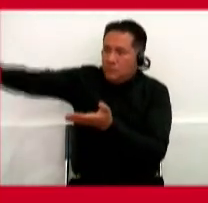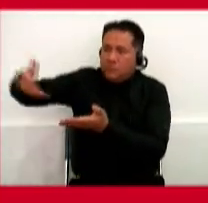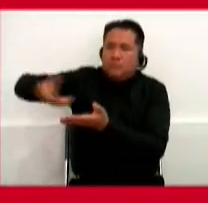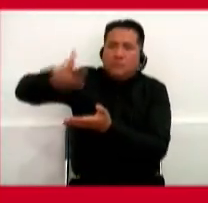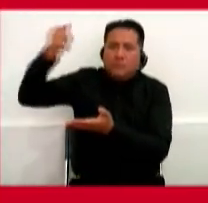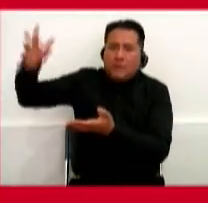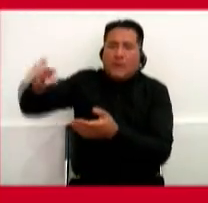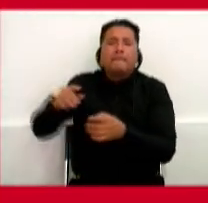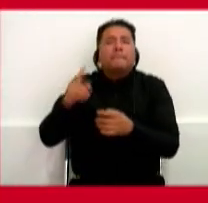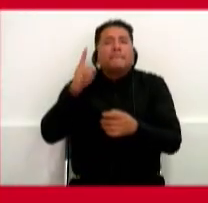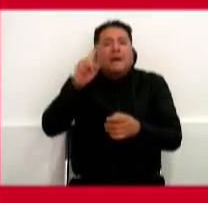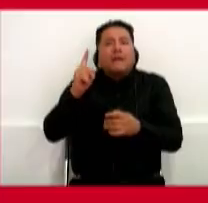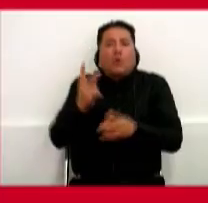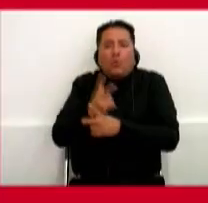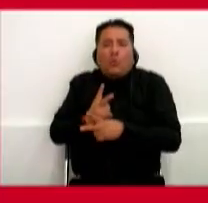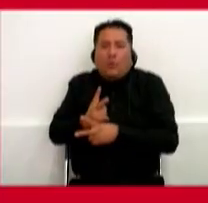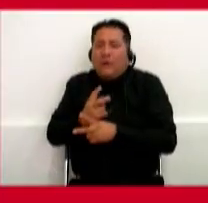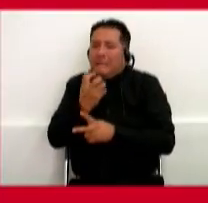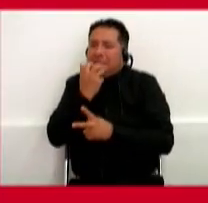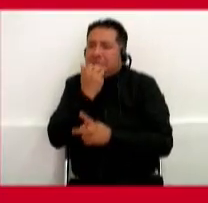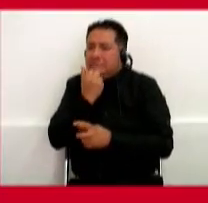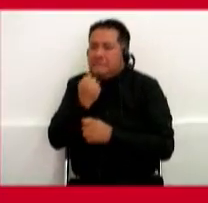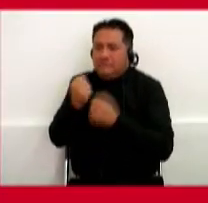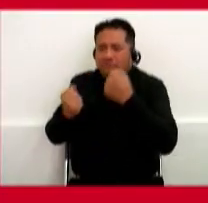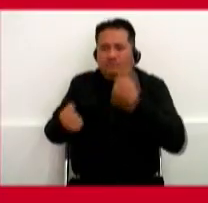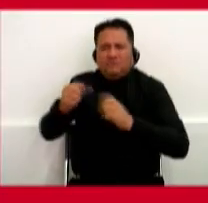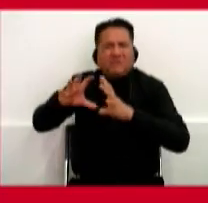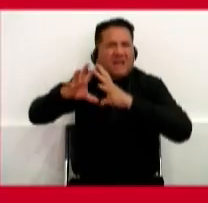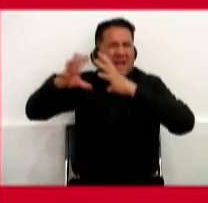camiones. En neumáticos sí hemos sufrido